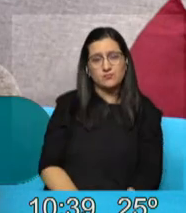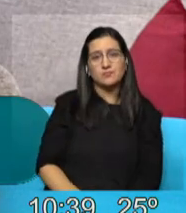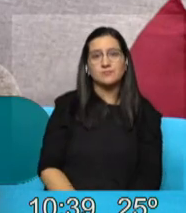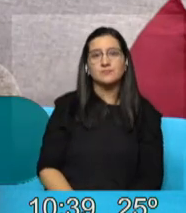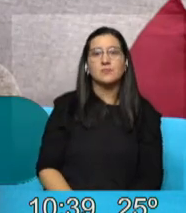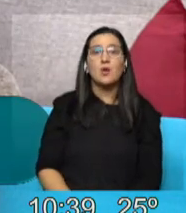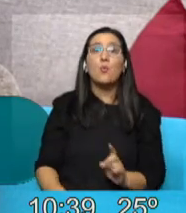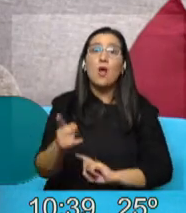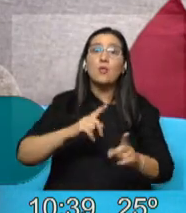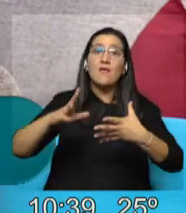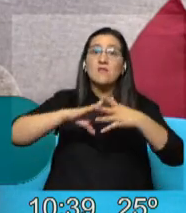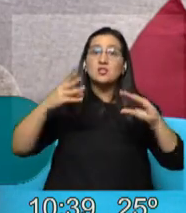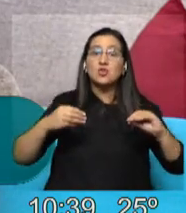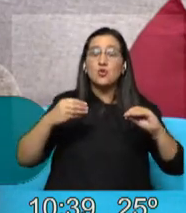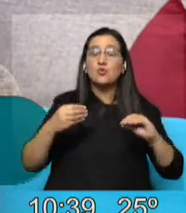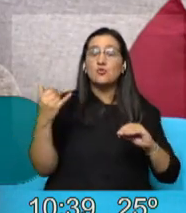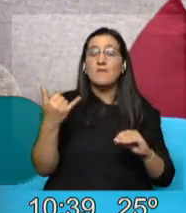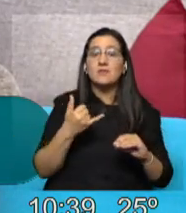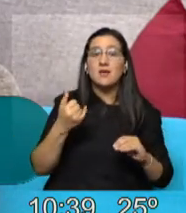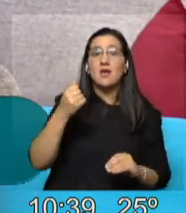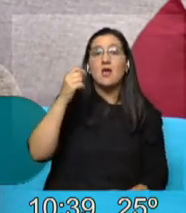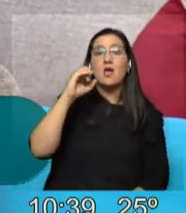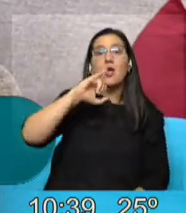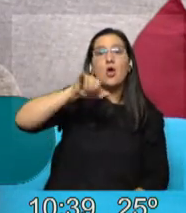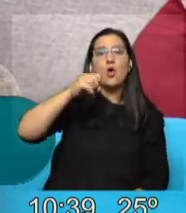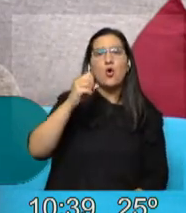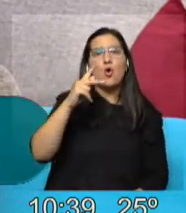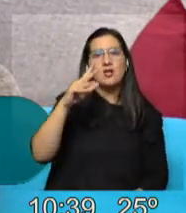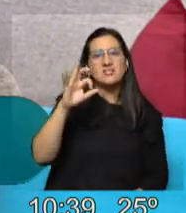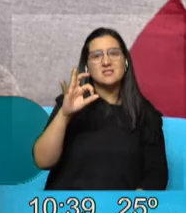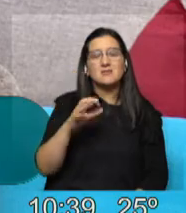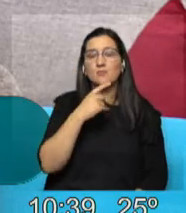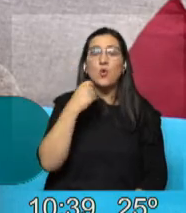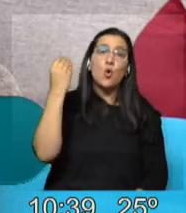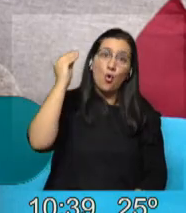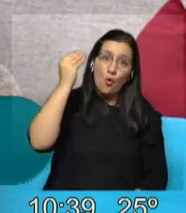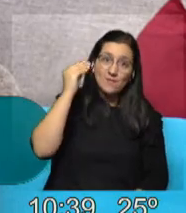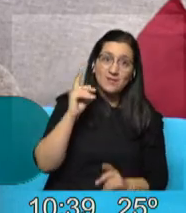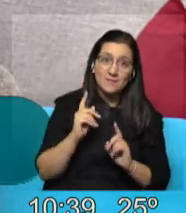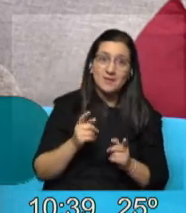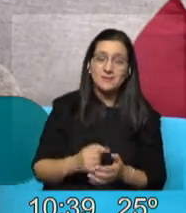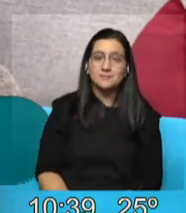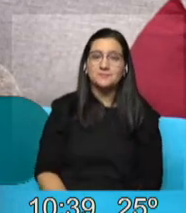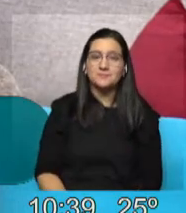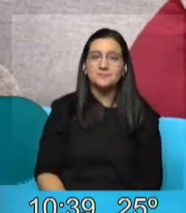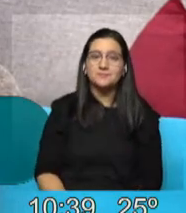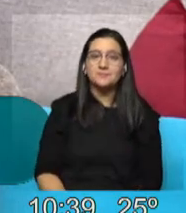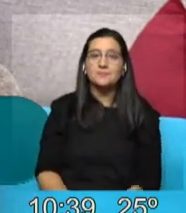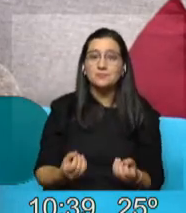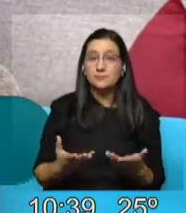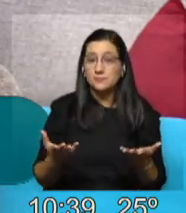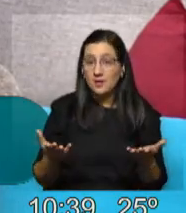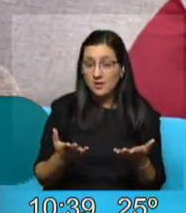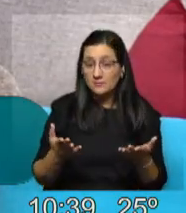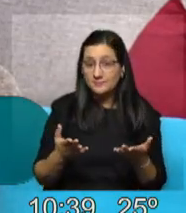hubo alguna versión en algún momento donde estaba Ethan Hawke, sí, claro, muy jovenzuelo. Bueno, acá